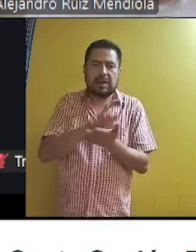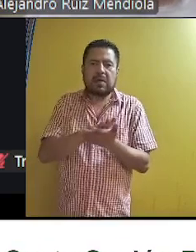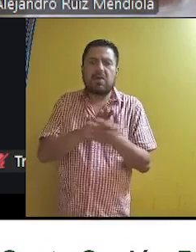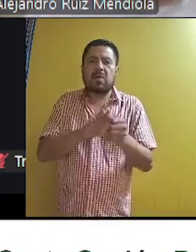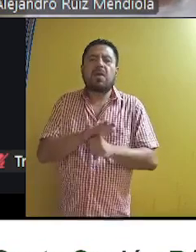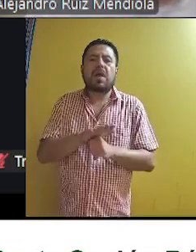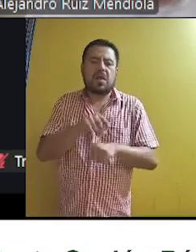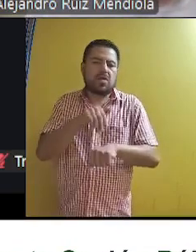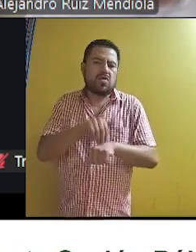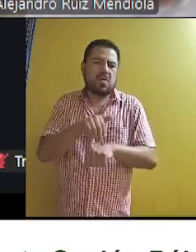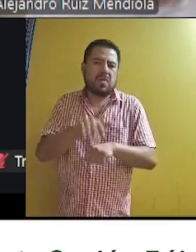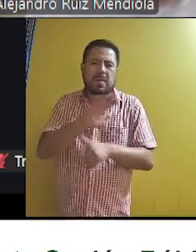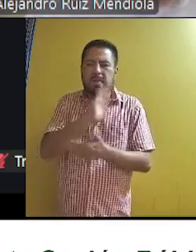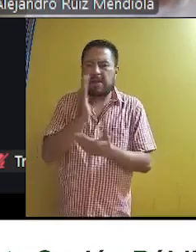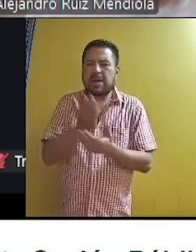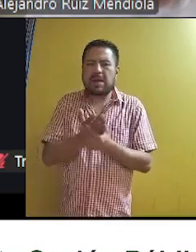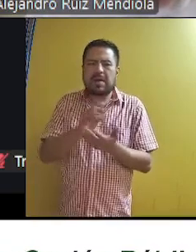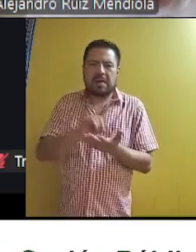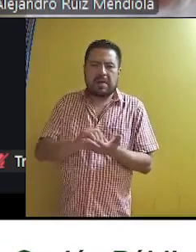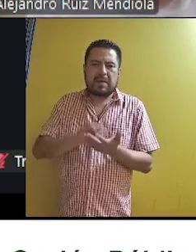registrado bajo el número de expediente